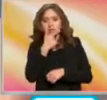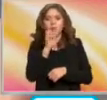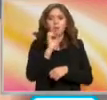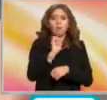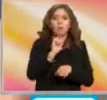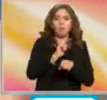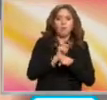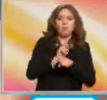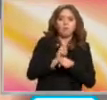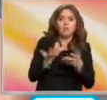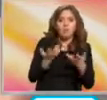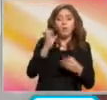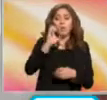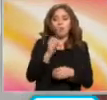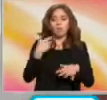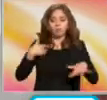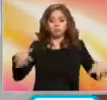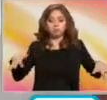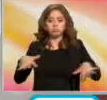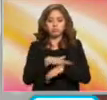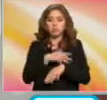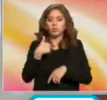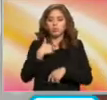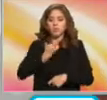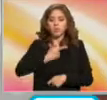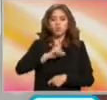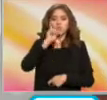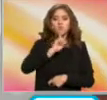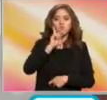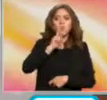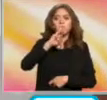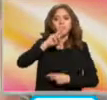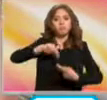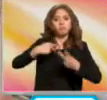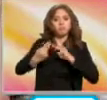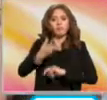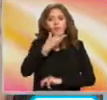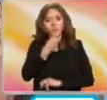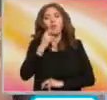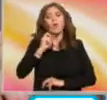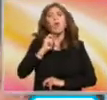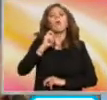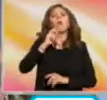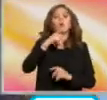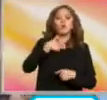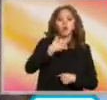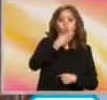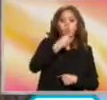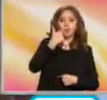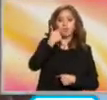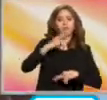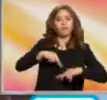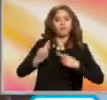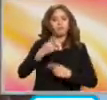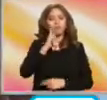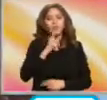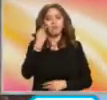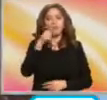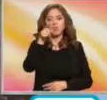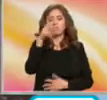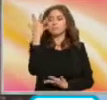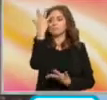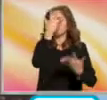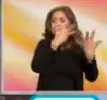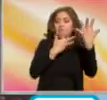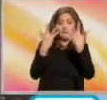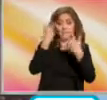transgénero. Es una edad muy determinante en esto y muchas veces hay sentimientos de culpa y mucha confusión. Entonces, si tú hablaste con tu hijo,